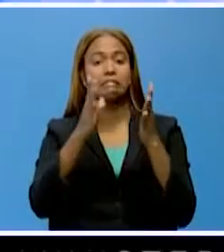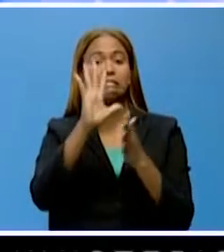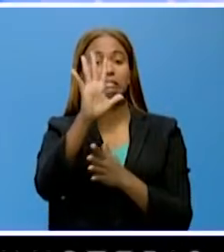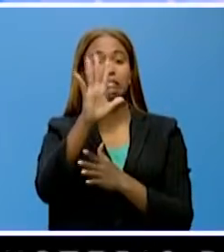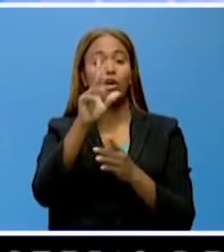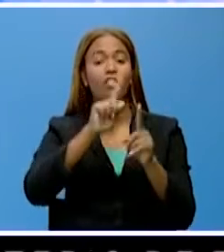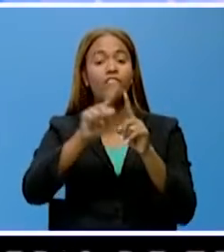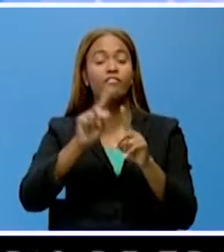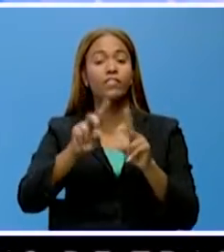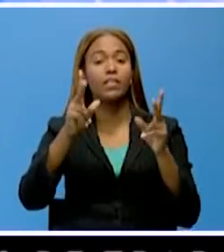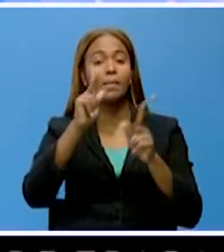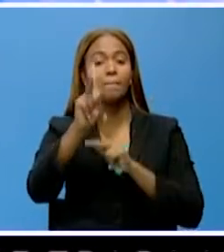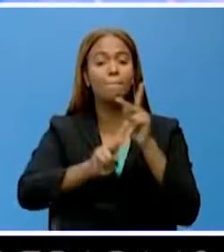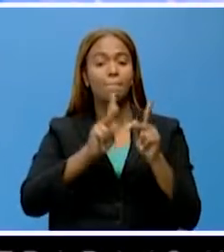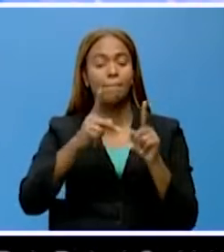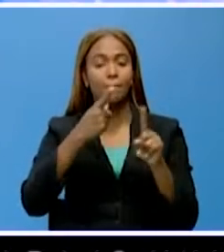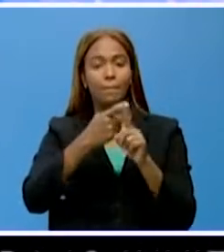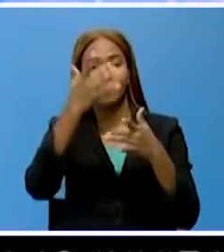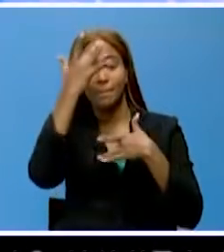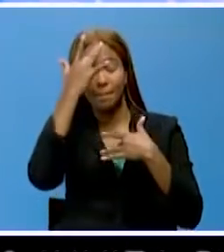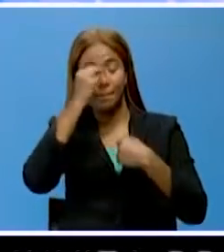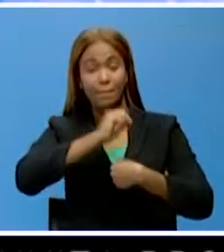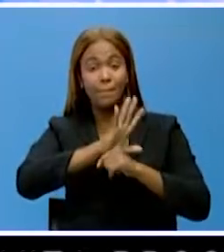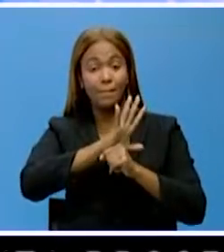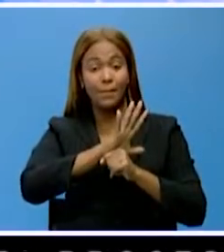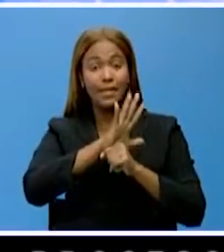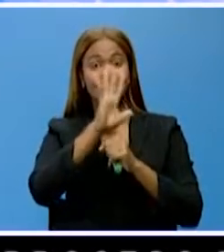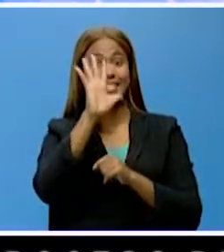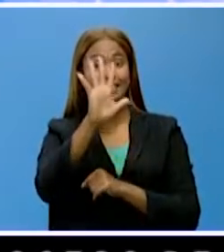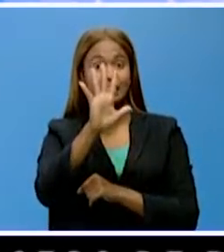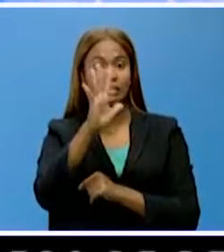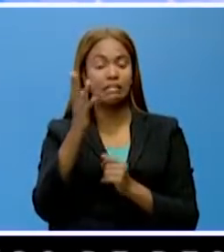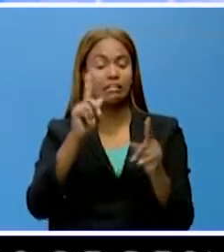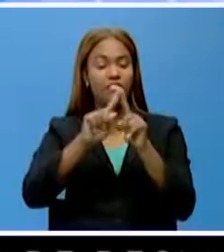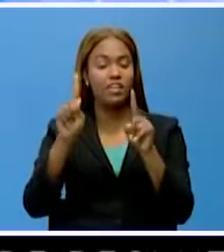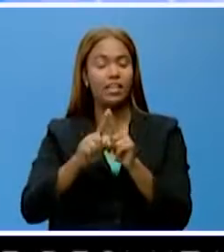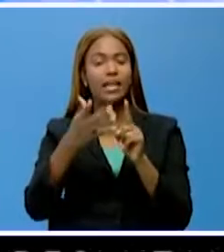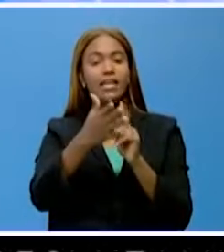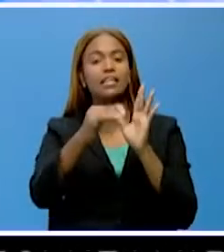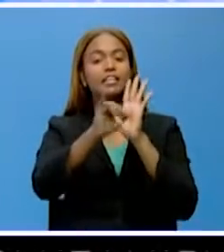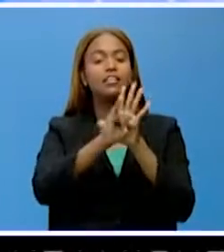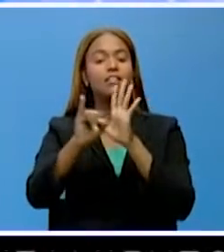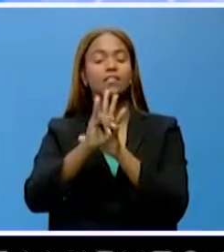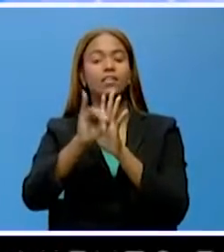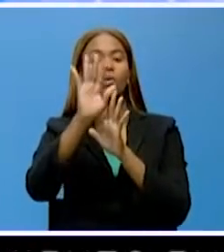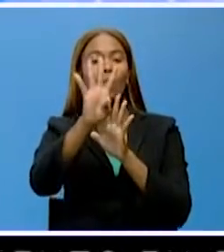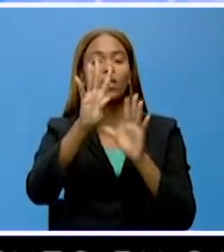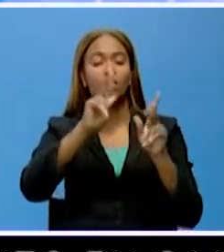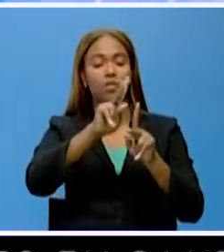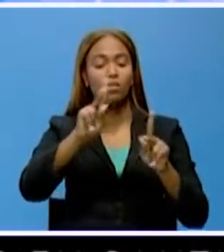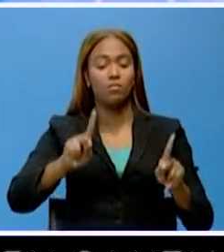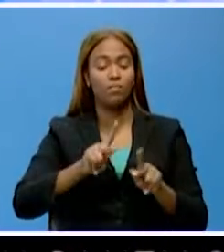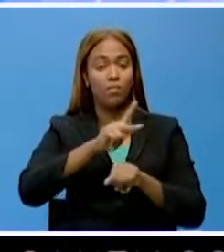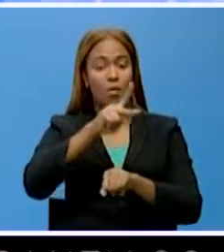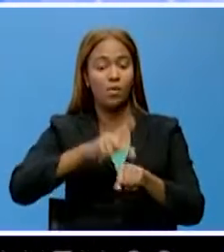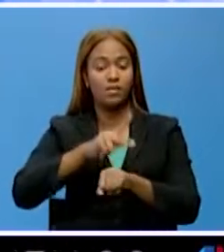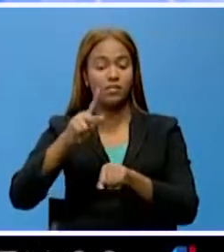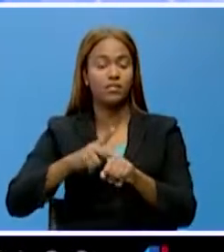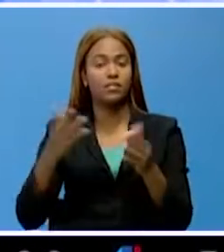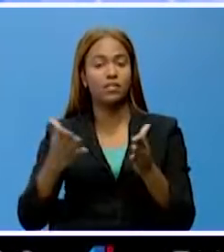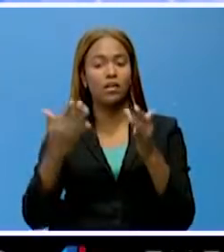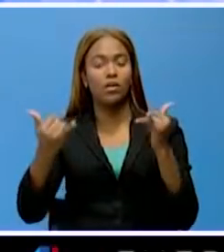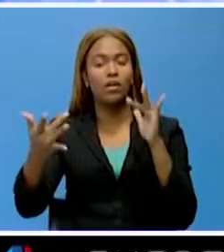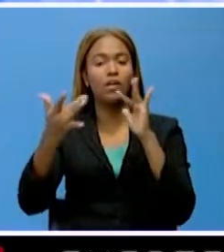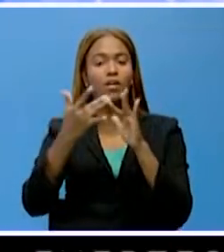5 variables del COVID-19, 5 variantes. Estas identificadas en 4 demarcaciones, ¿no? Conectamos